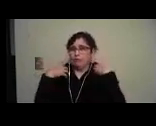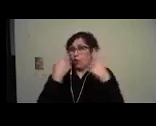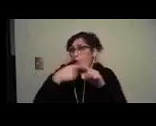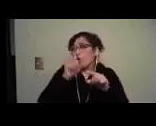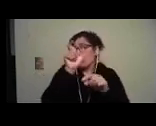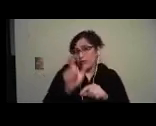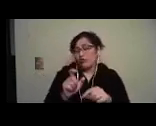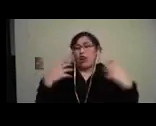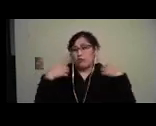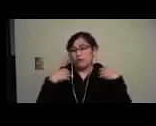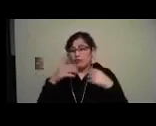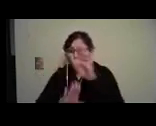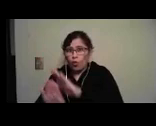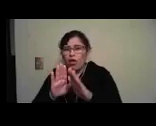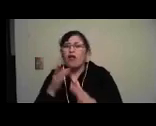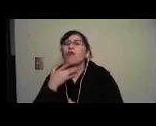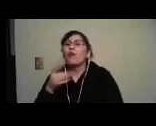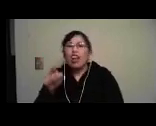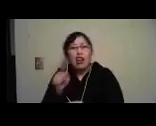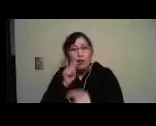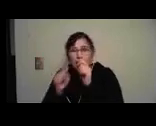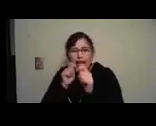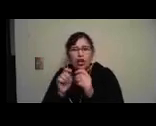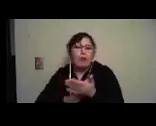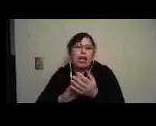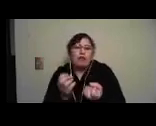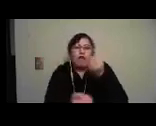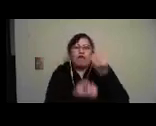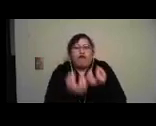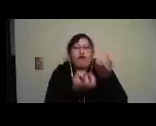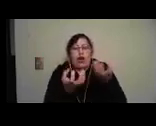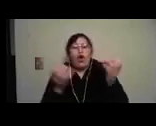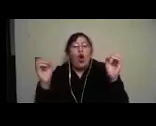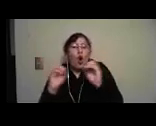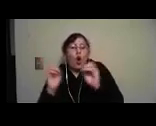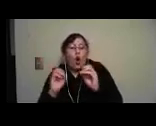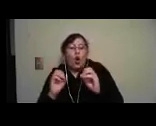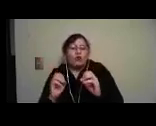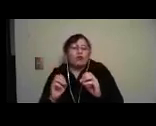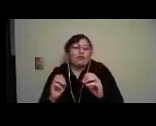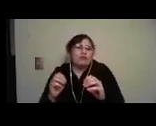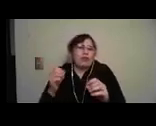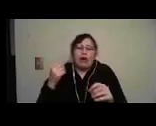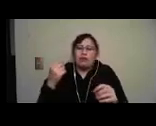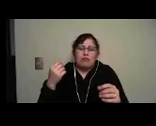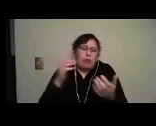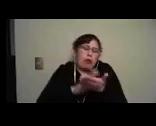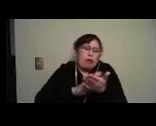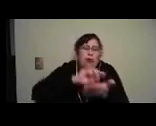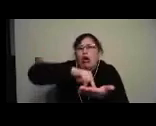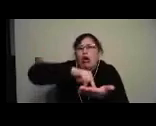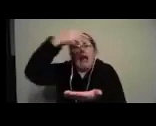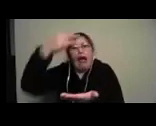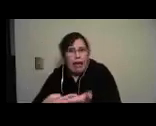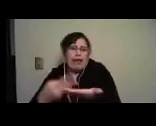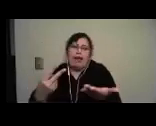viva sola significa un riesgo para su salud, que se queme, que pueda tener un accidente, que lo golpee, que lo asalten, ¿ya? O que se caiga